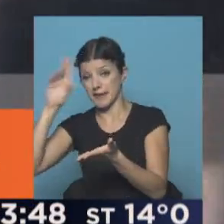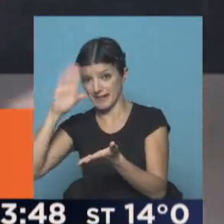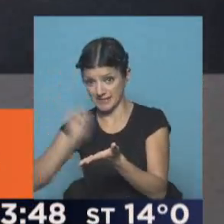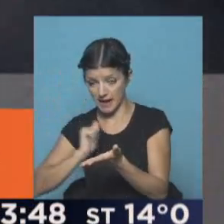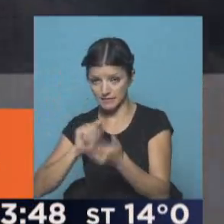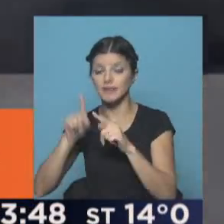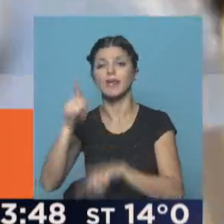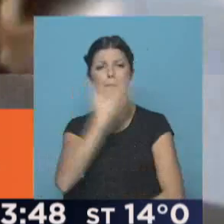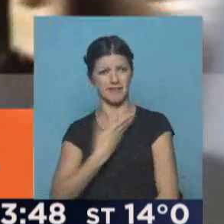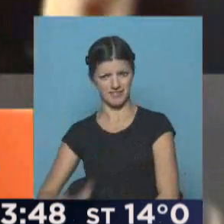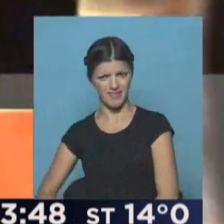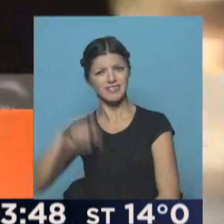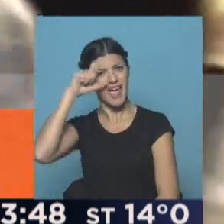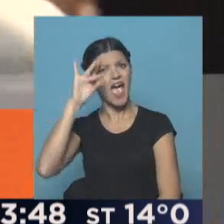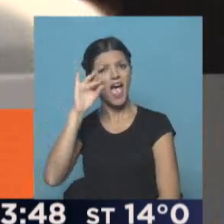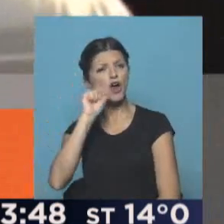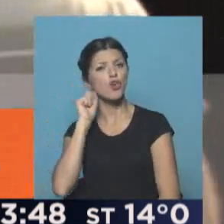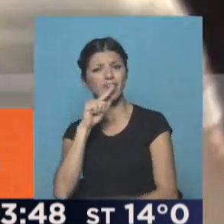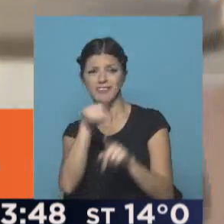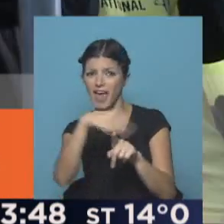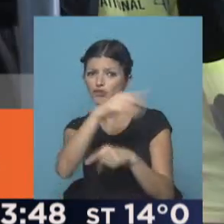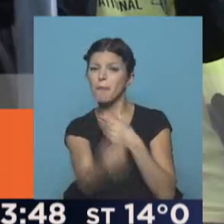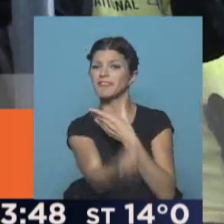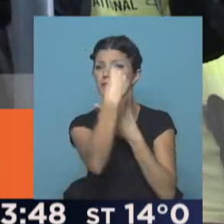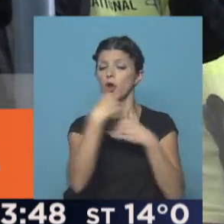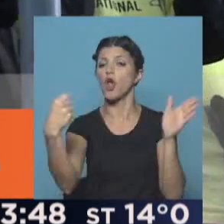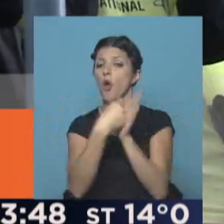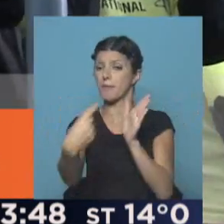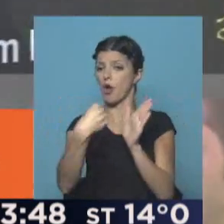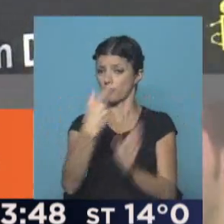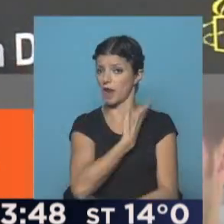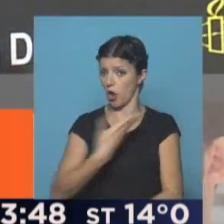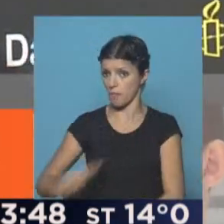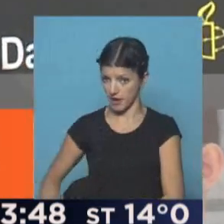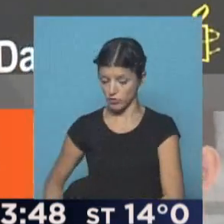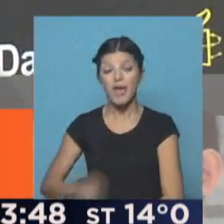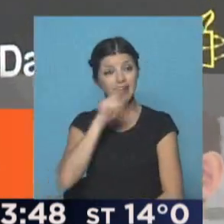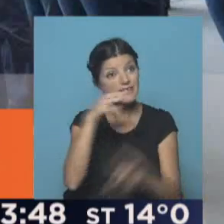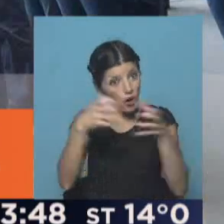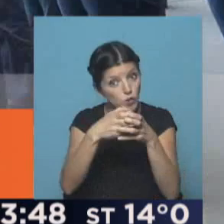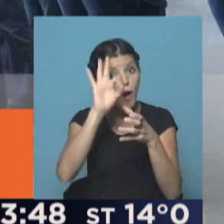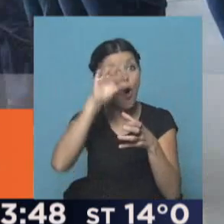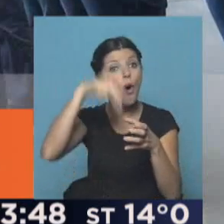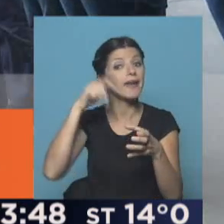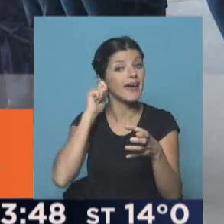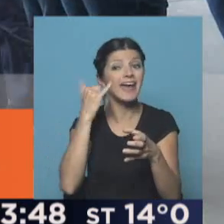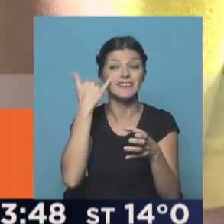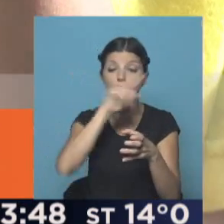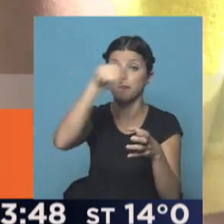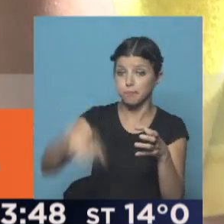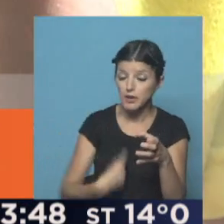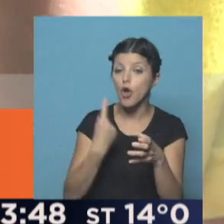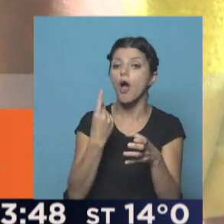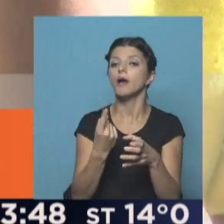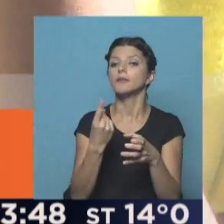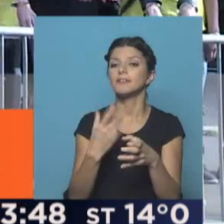Erdogan acusa de haber participado del intento de golpe de Estado y que, según esa ONG, ya ocasionó el encarcelamiento